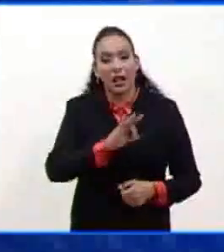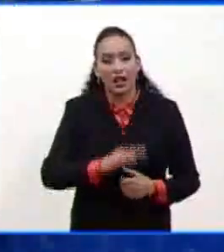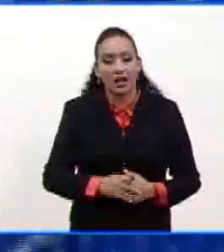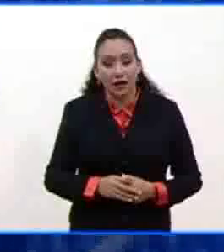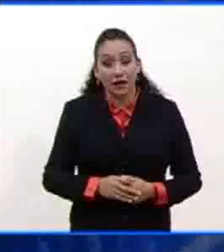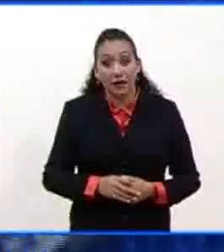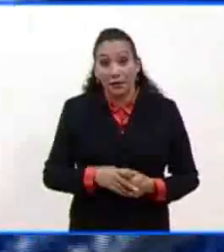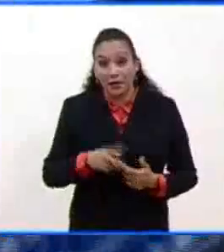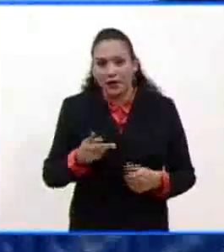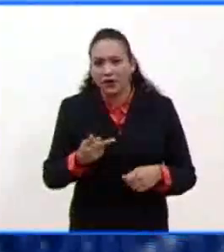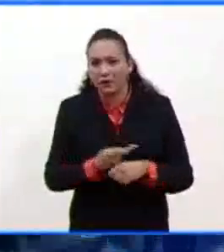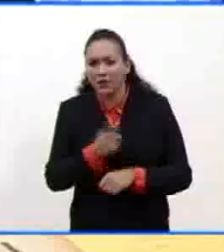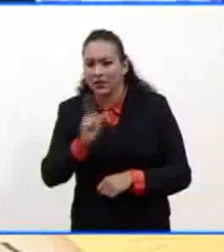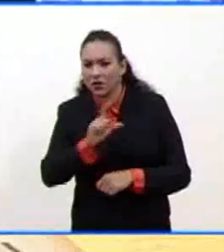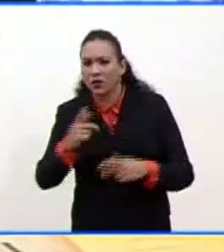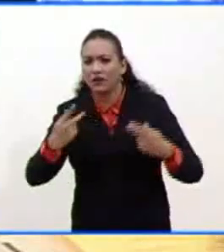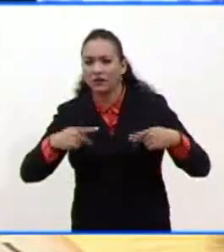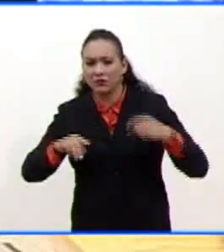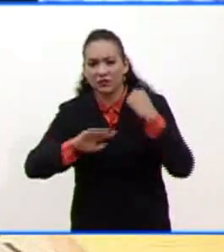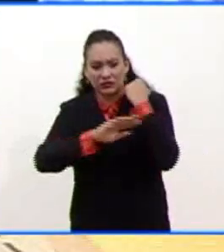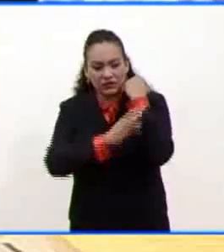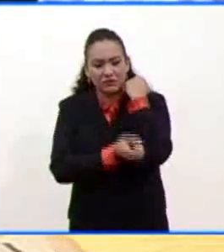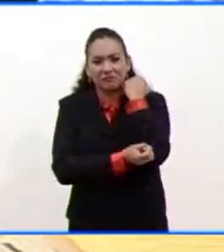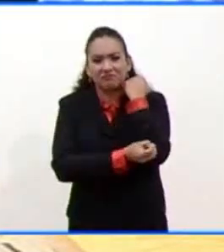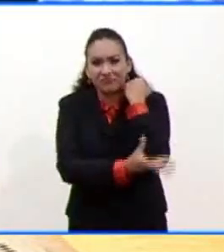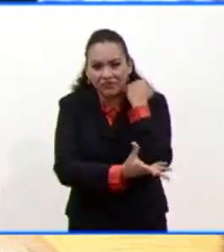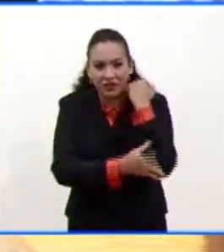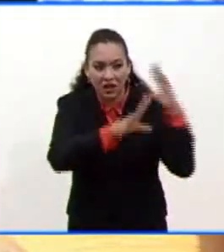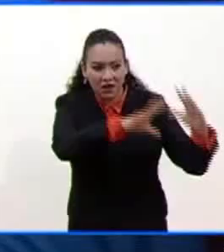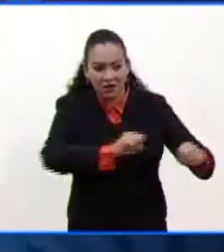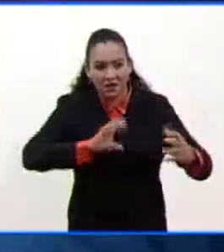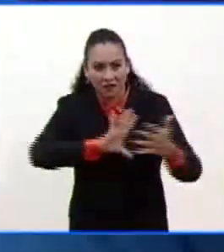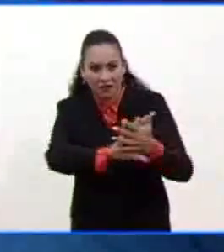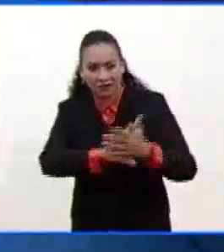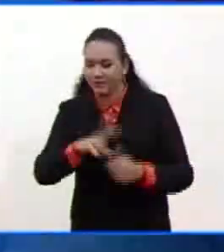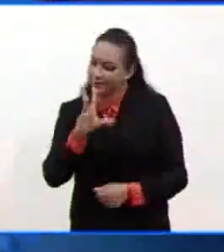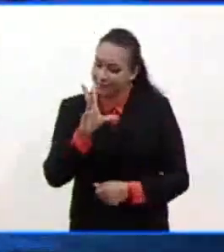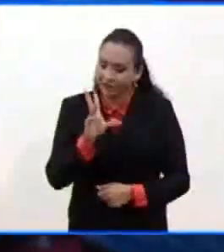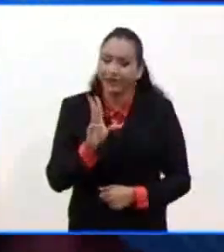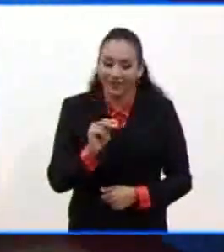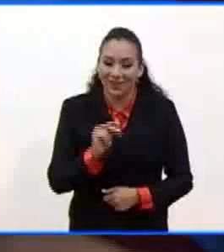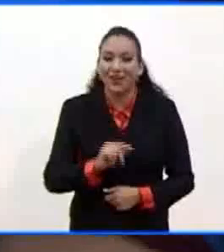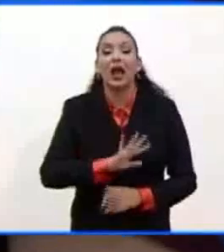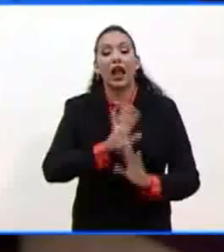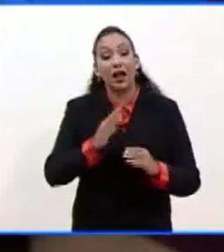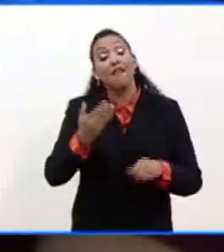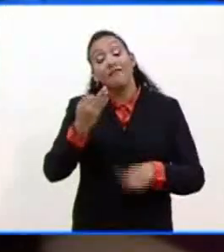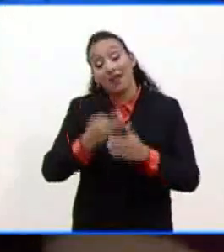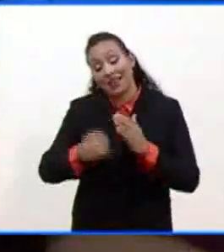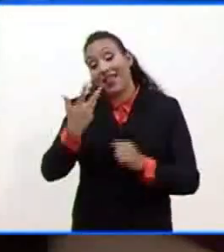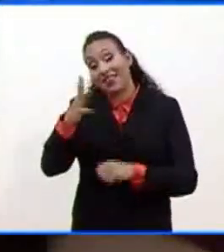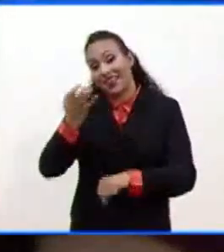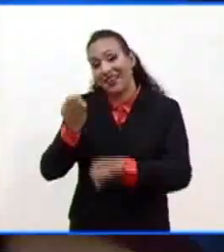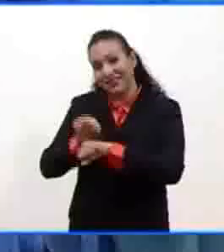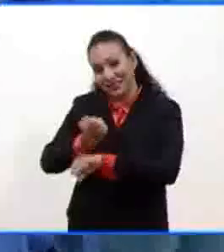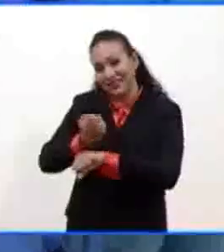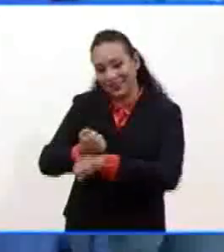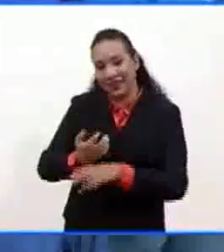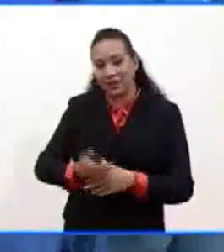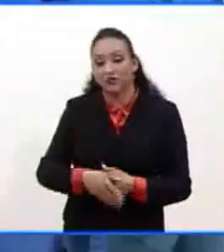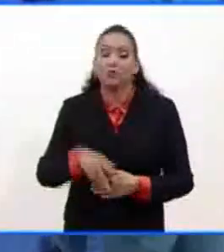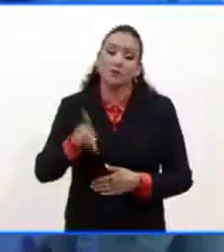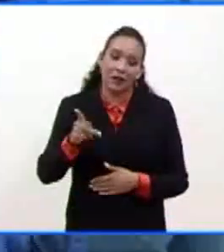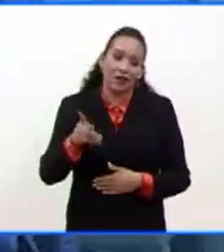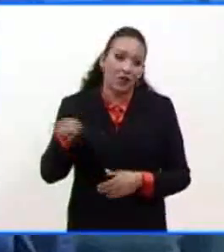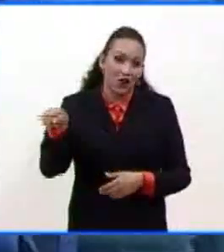invalida la parte que criminaliza el aborto voluntario. En consecuencia, los 10 congresos estatales que faltan y el Congreso Federal